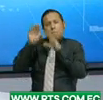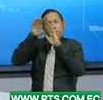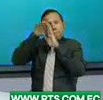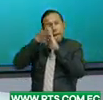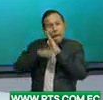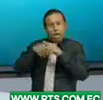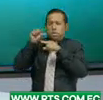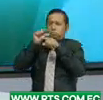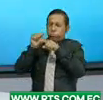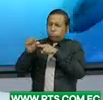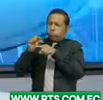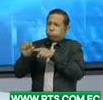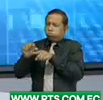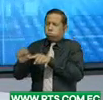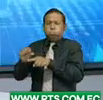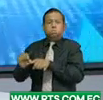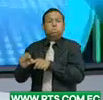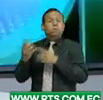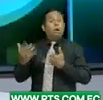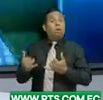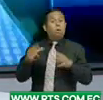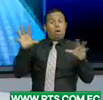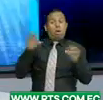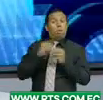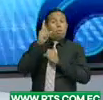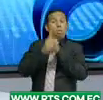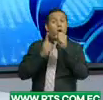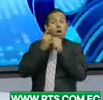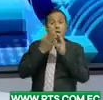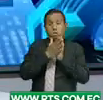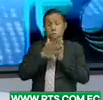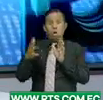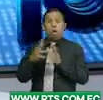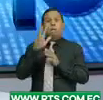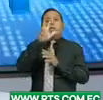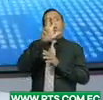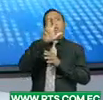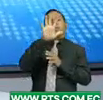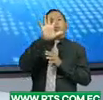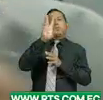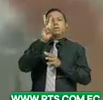alivio de 356 millones de dólares en la deuda mantenida.